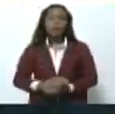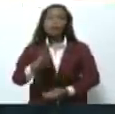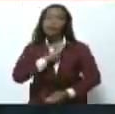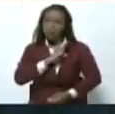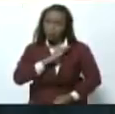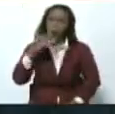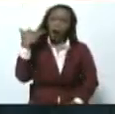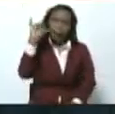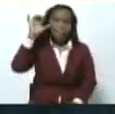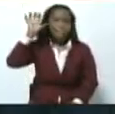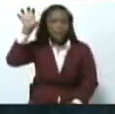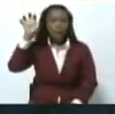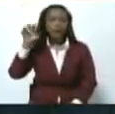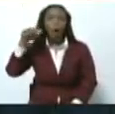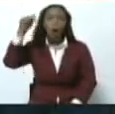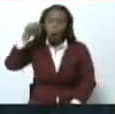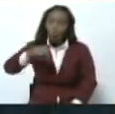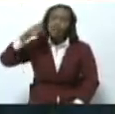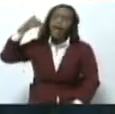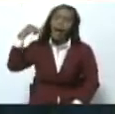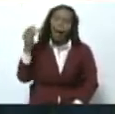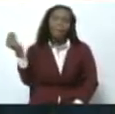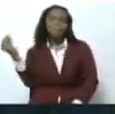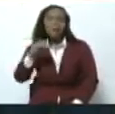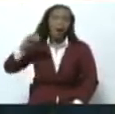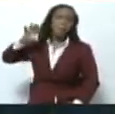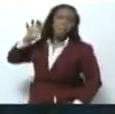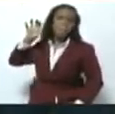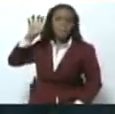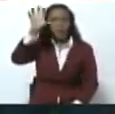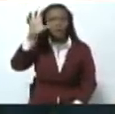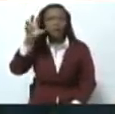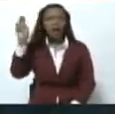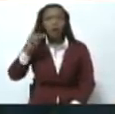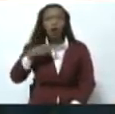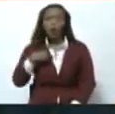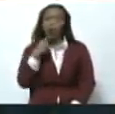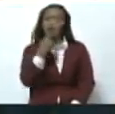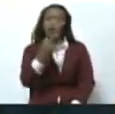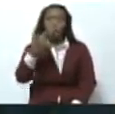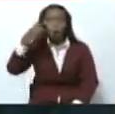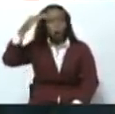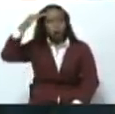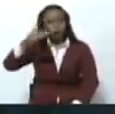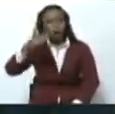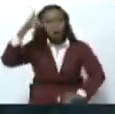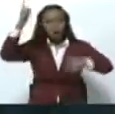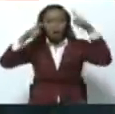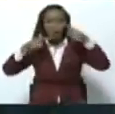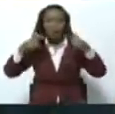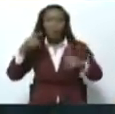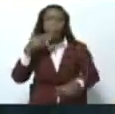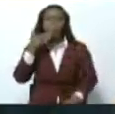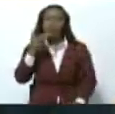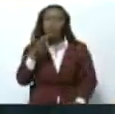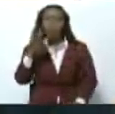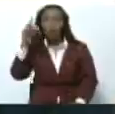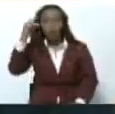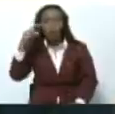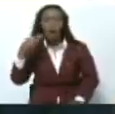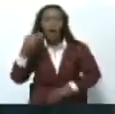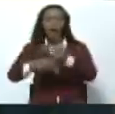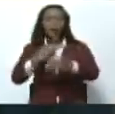patria. Hoy tenemos más patria que nunca, como dijo nuestro comandante Chávez. Dentro de unos días se estarán